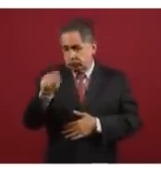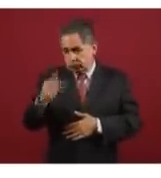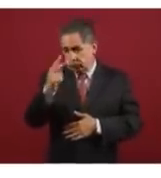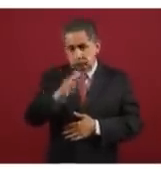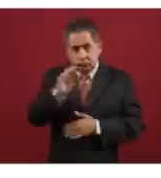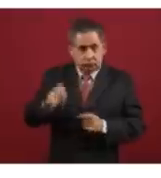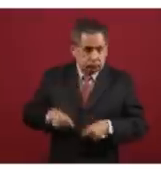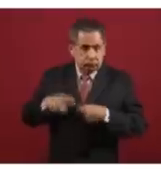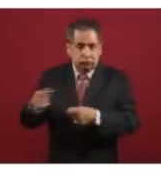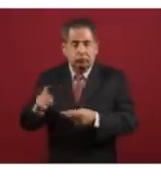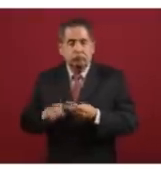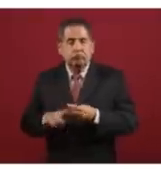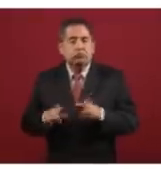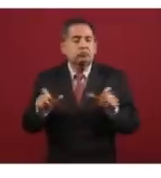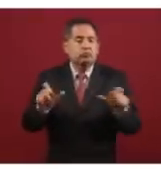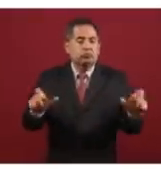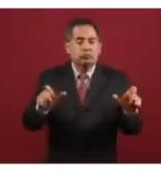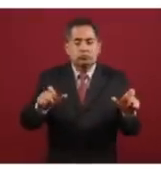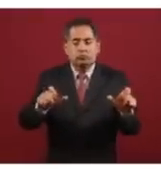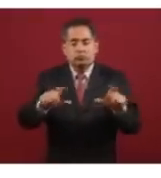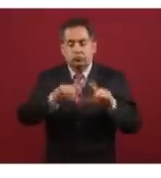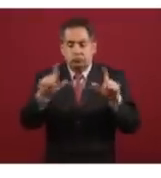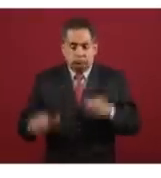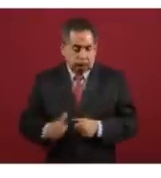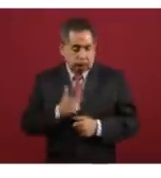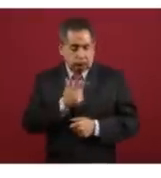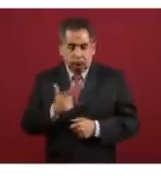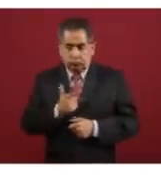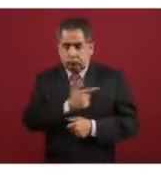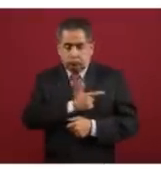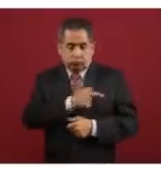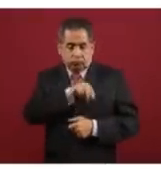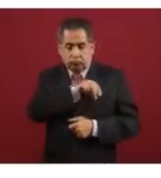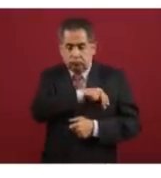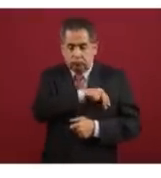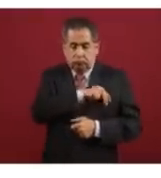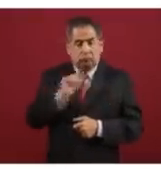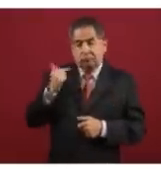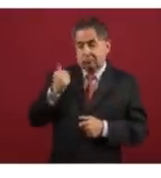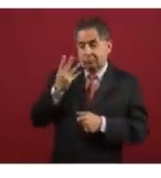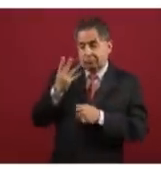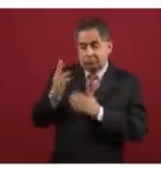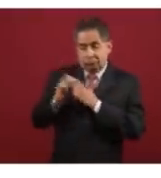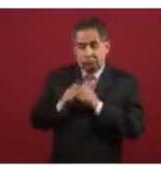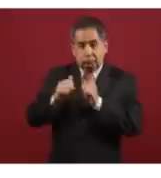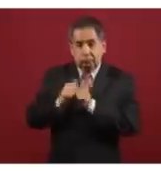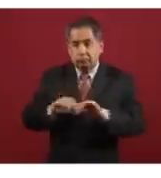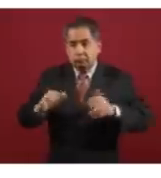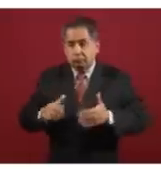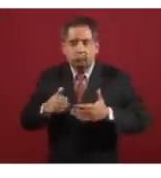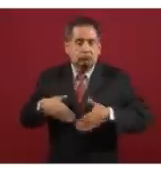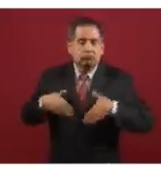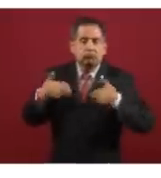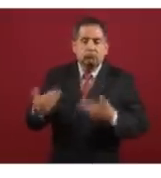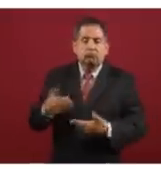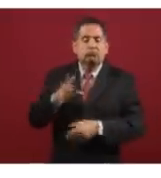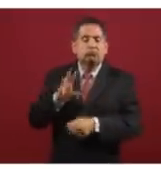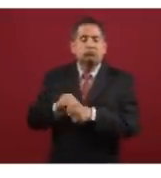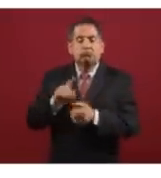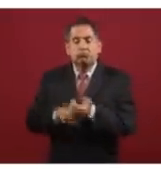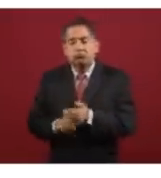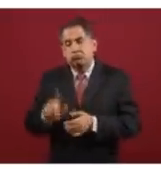83.2% y la Guardia Nacional, a cuatro meses de su constitución, tiene una aceptación